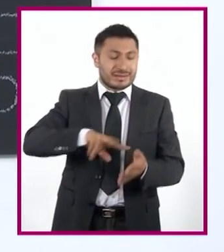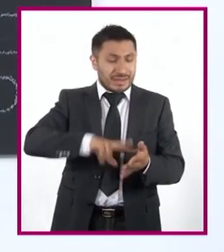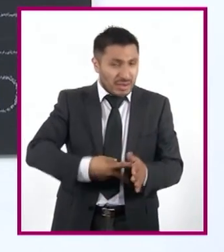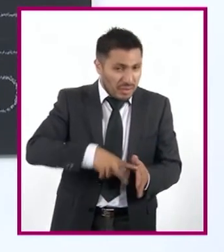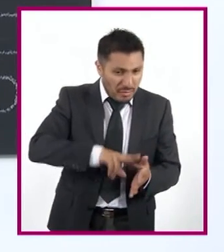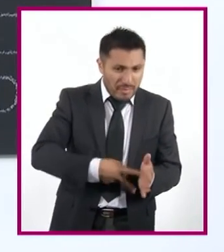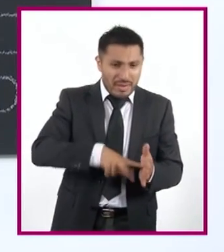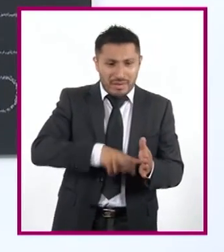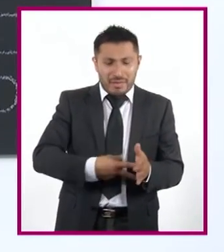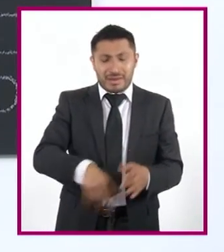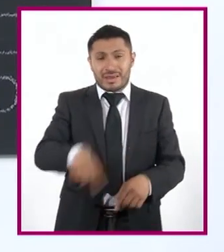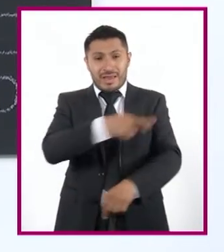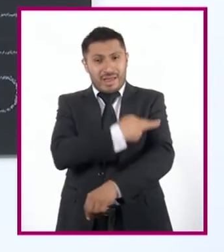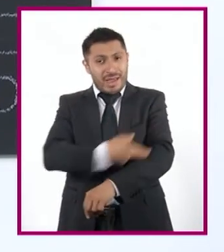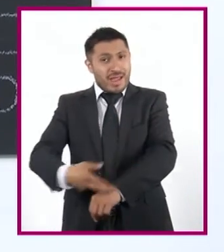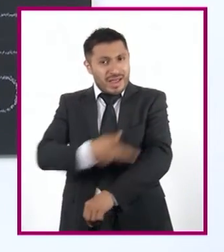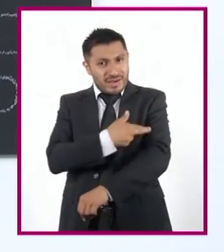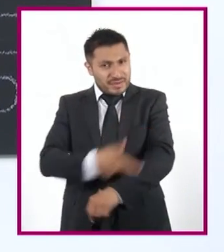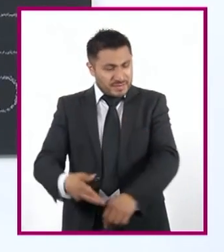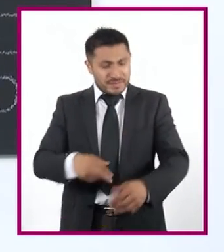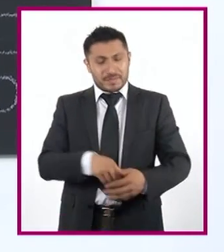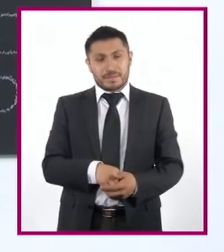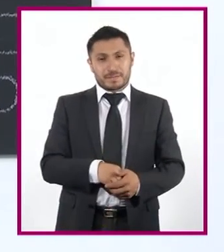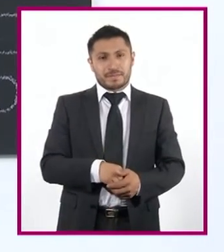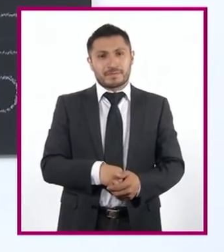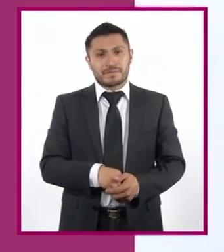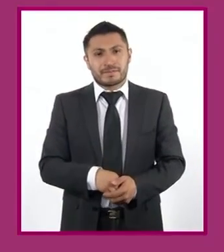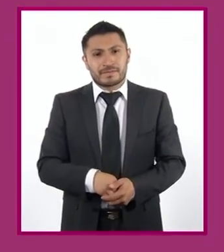geometría, el compás y una regla.